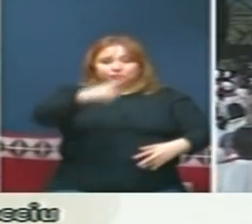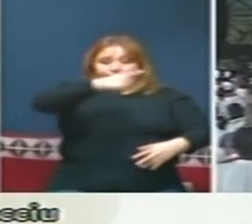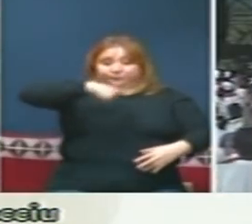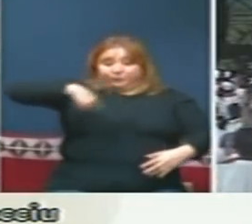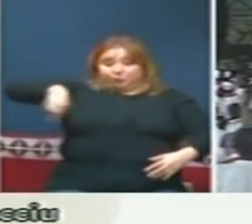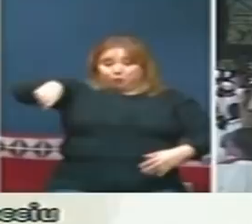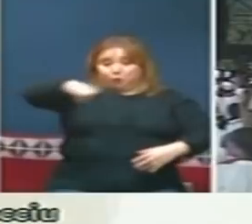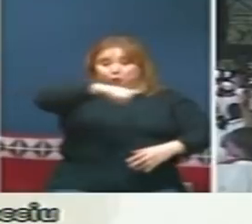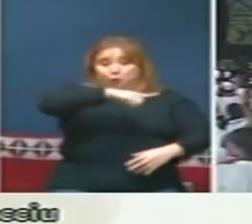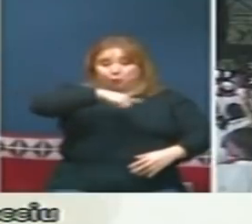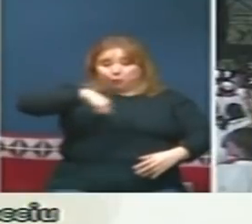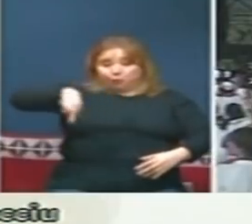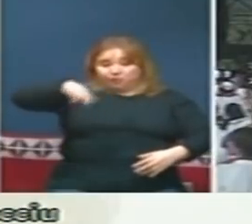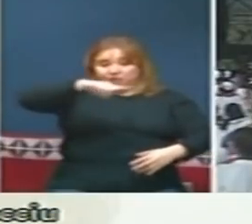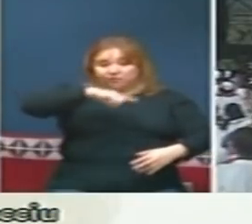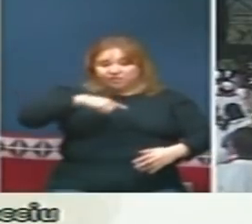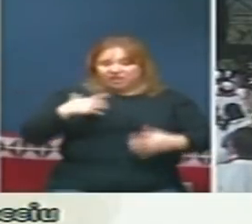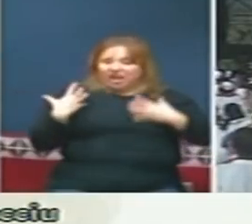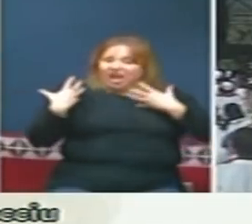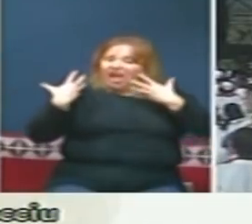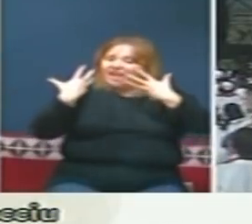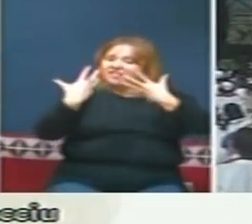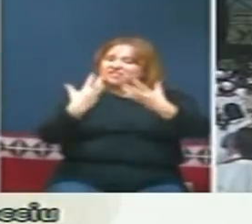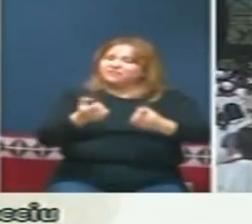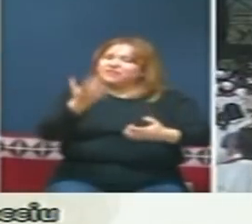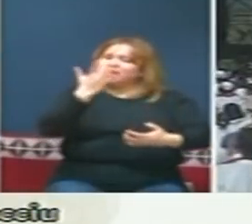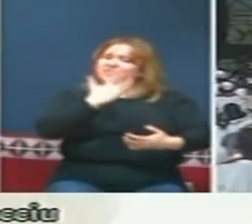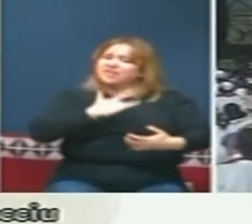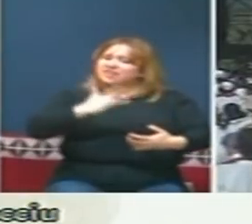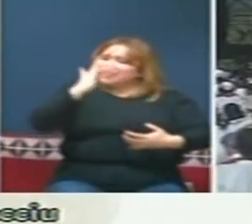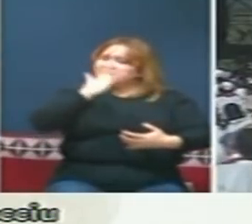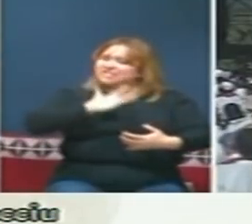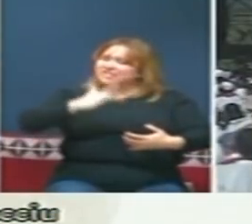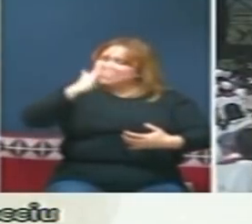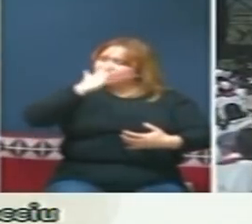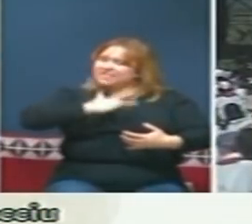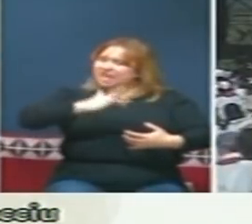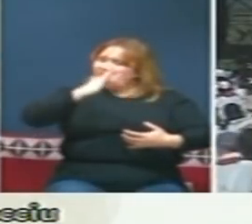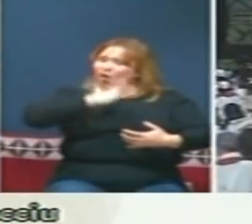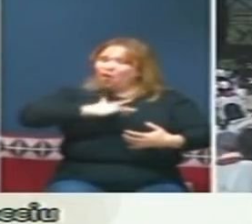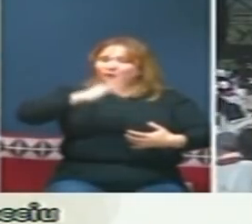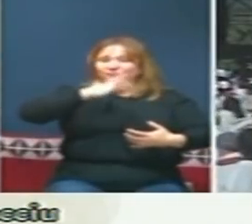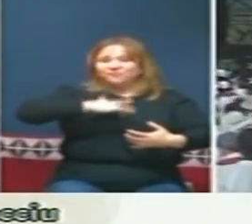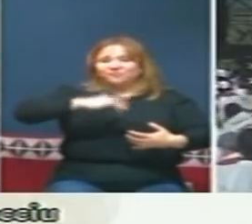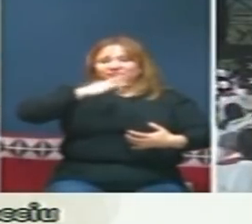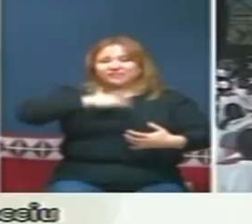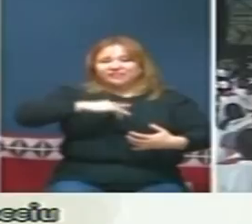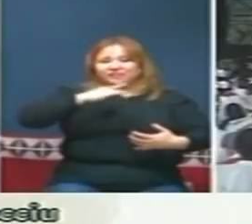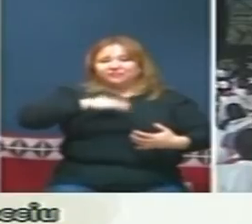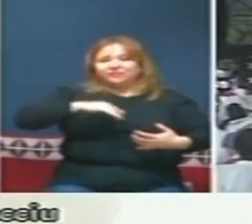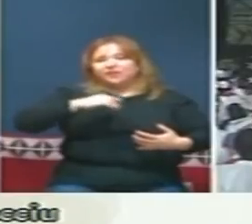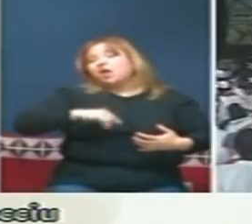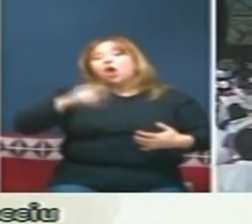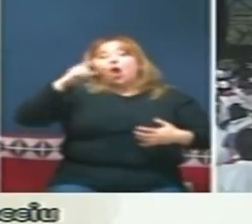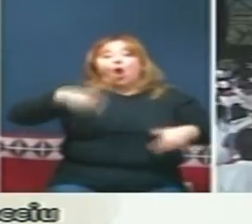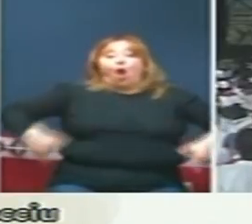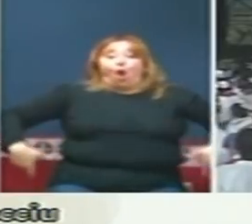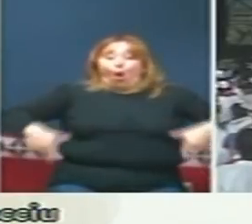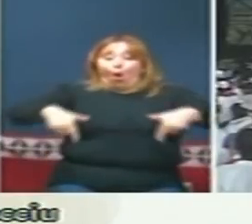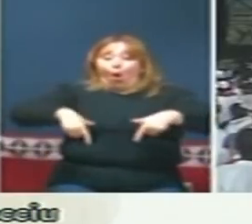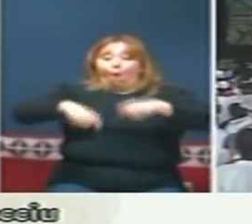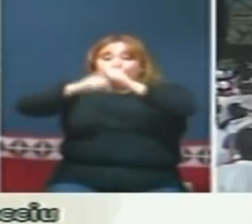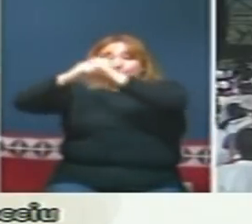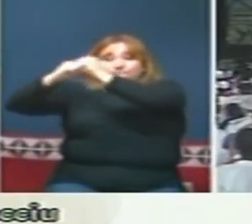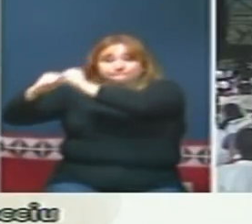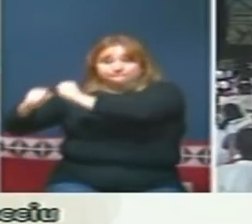Nosotros, acogiendo el deseo de nuestro hermano Monseñor Dante Gustavo Braida, obispo